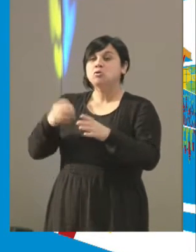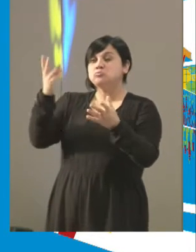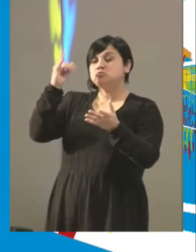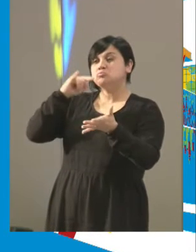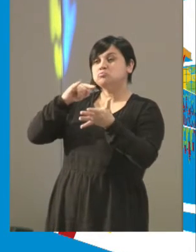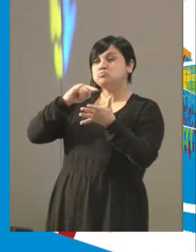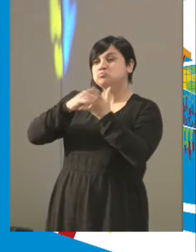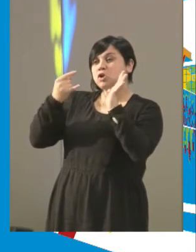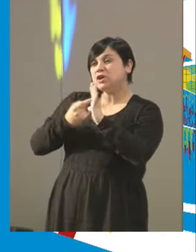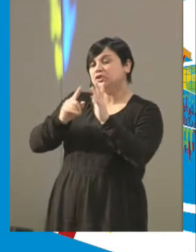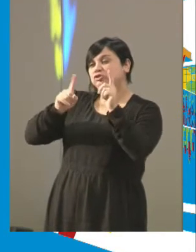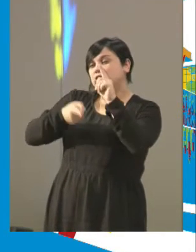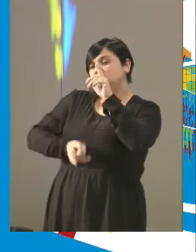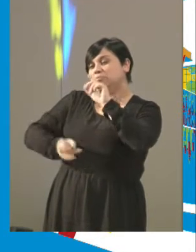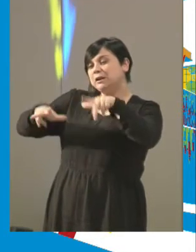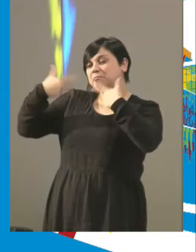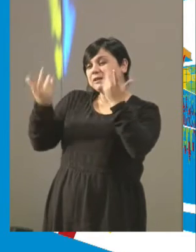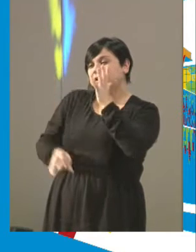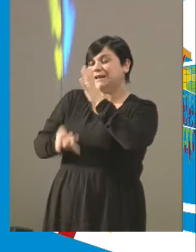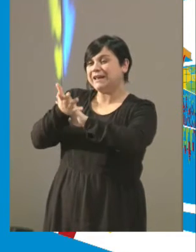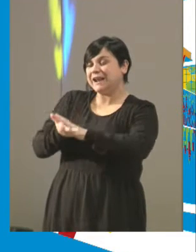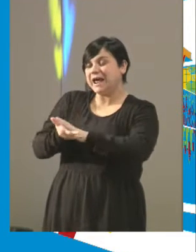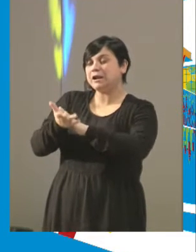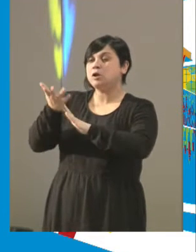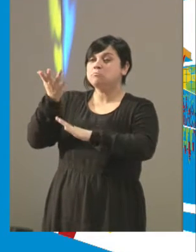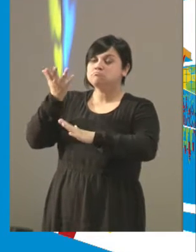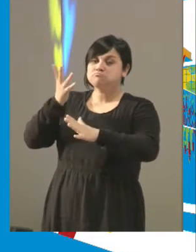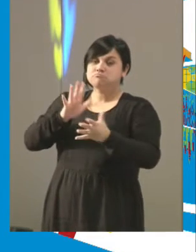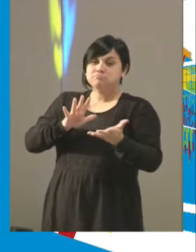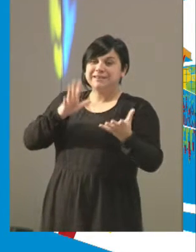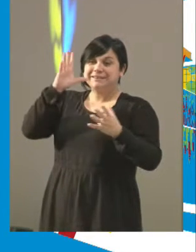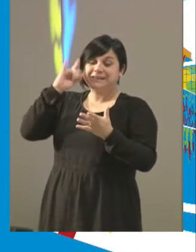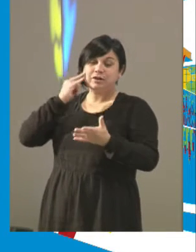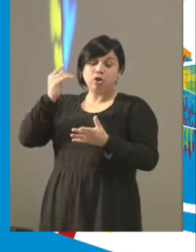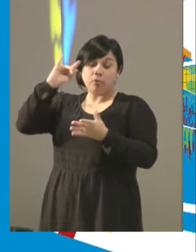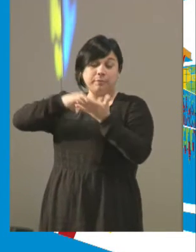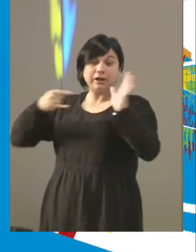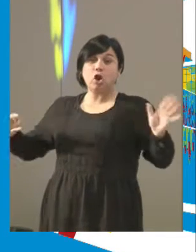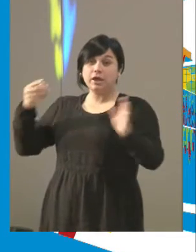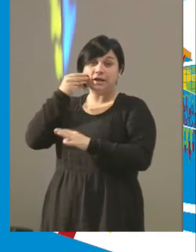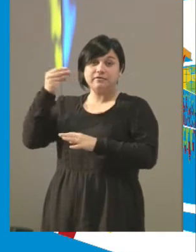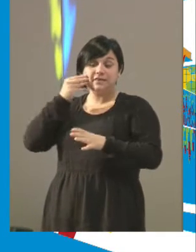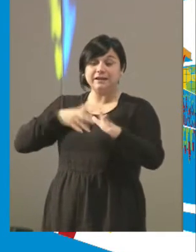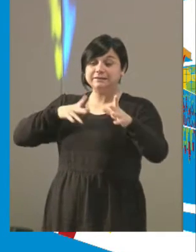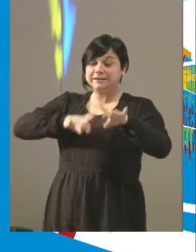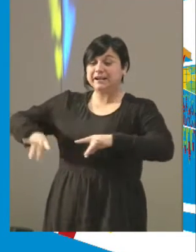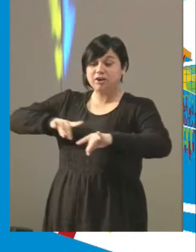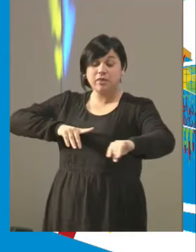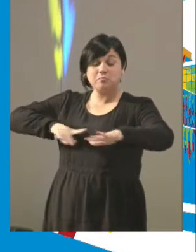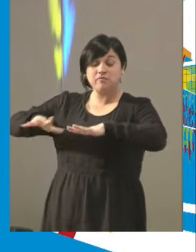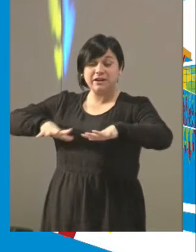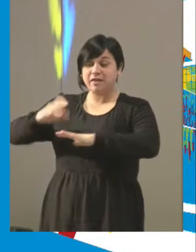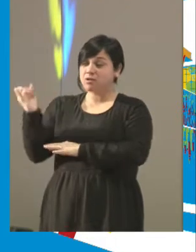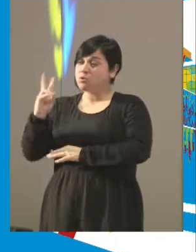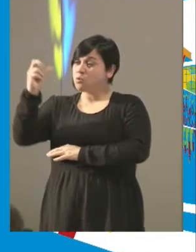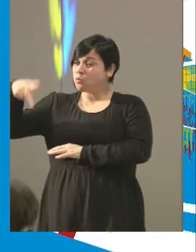permiten luego crear aplicaciones cognitivas, sino también productos verticales. Lo que Juan ha explicado en el terreno de la movilidad, pues nosotros